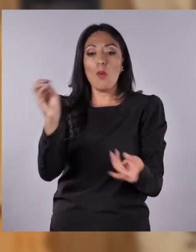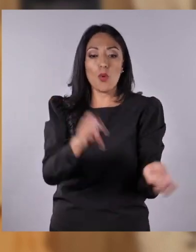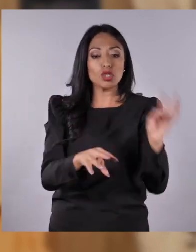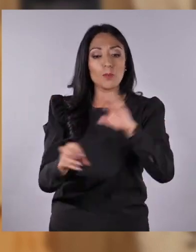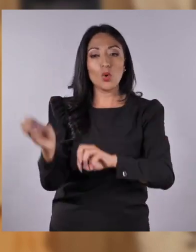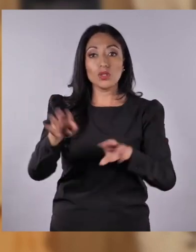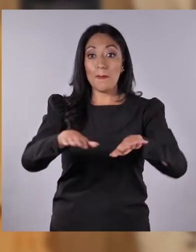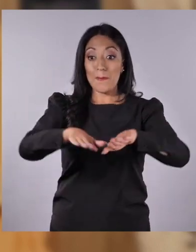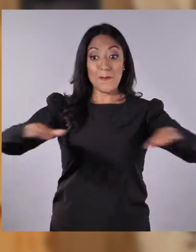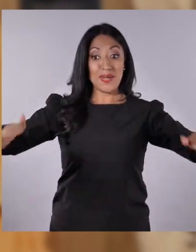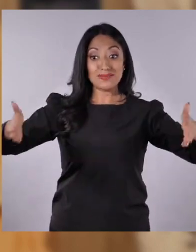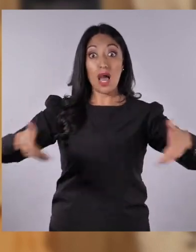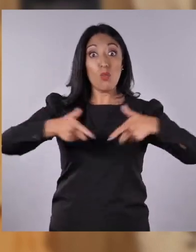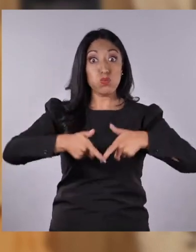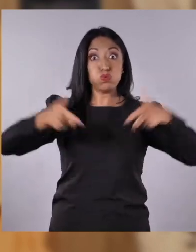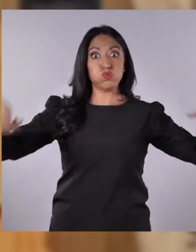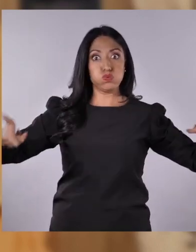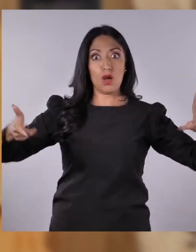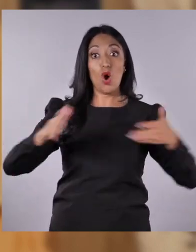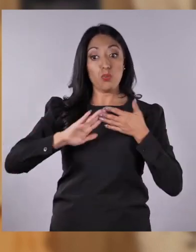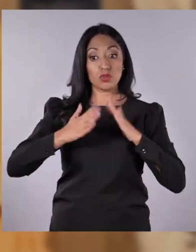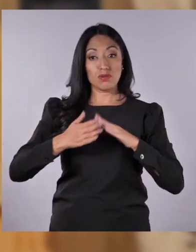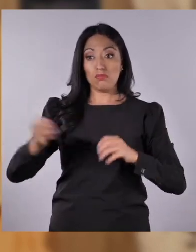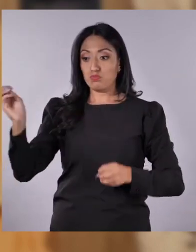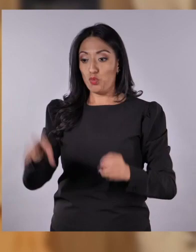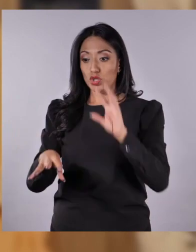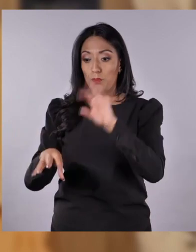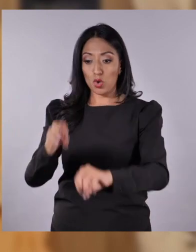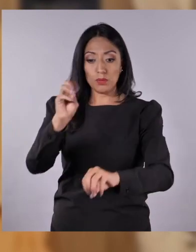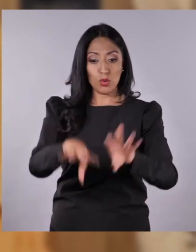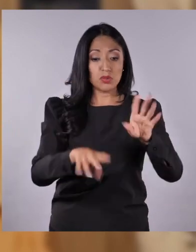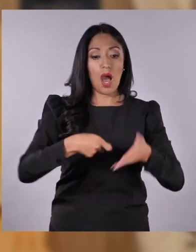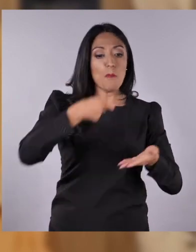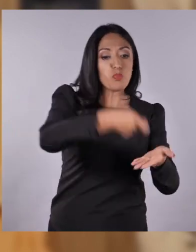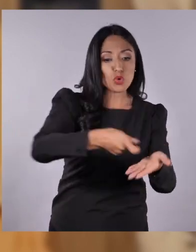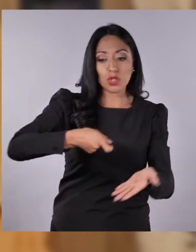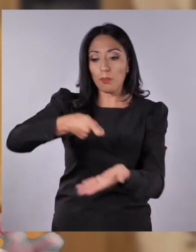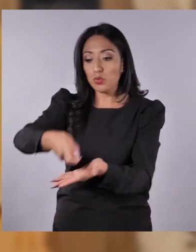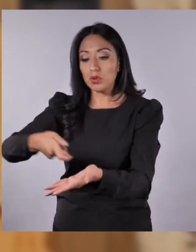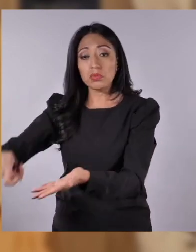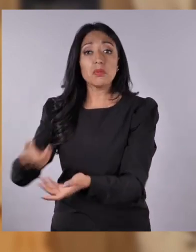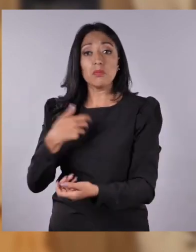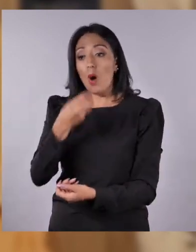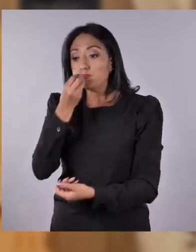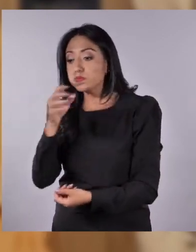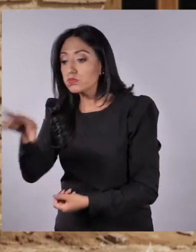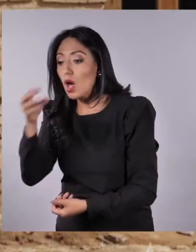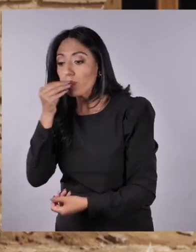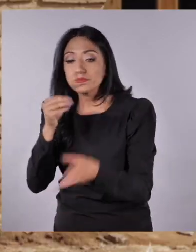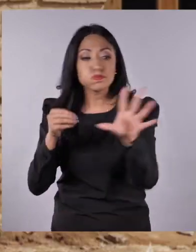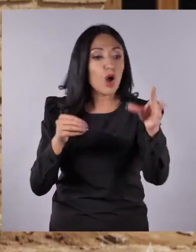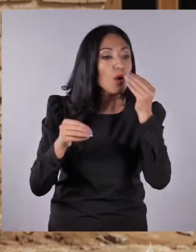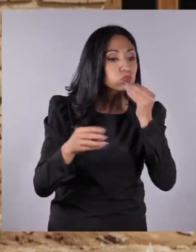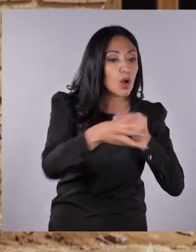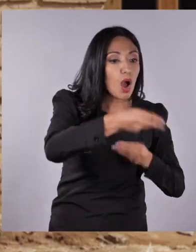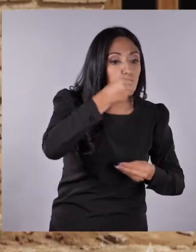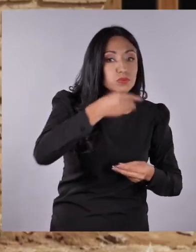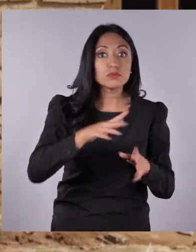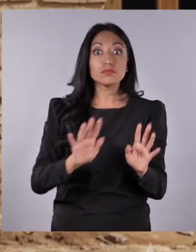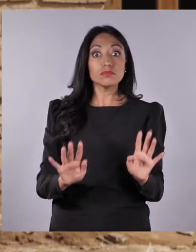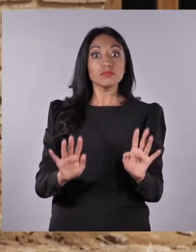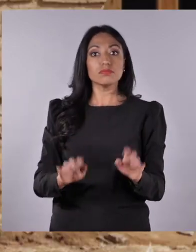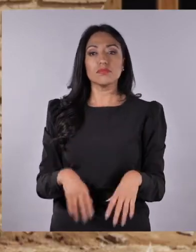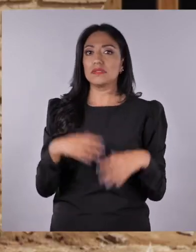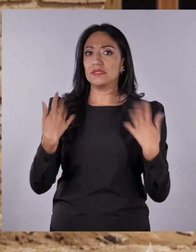y servir los alimentos como un acto comunitario, donde todas las personas aportan y comparten. Así que